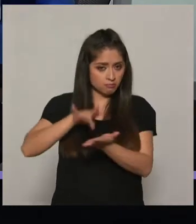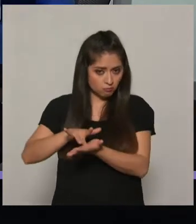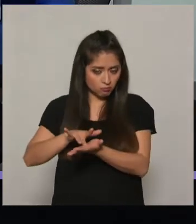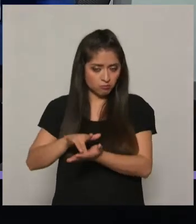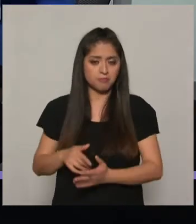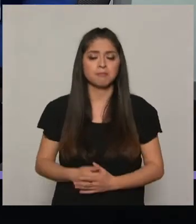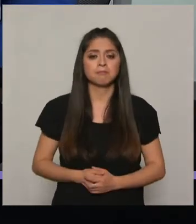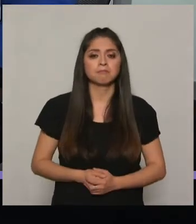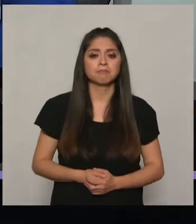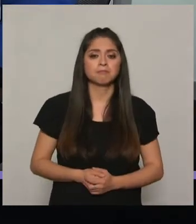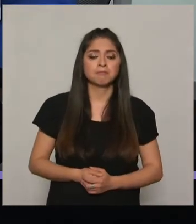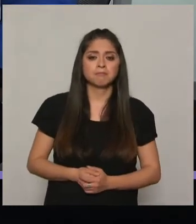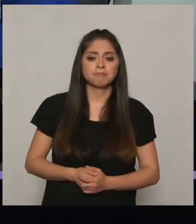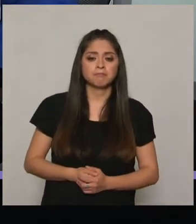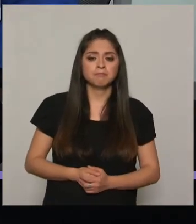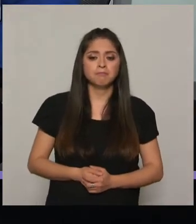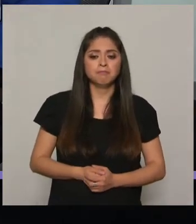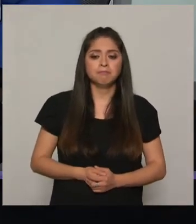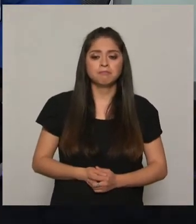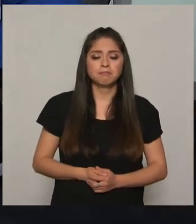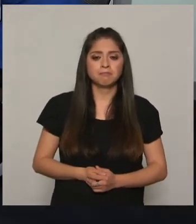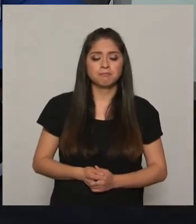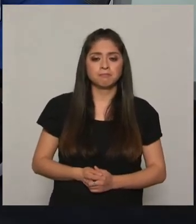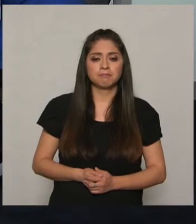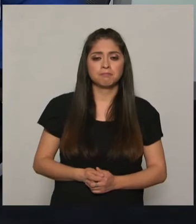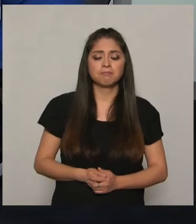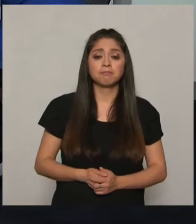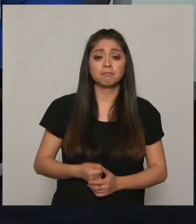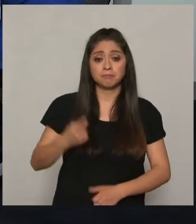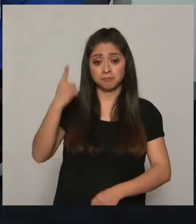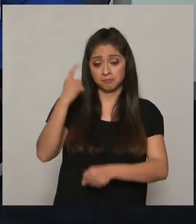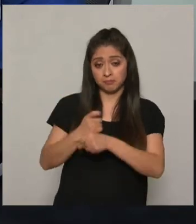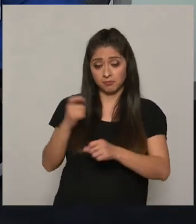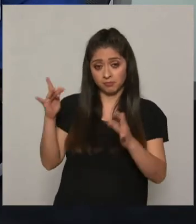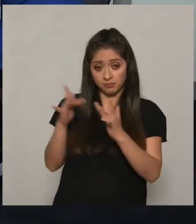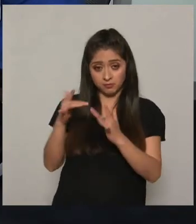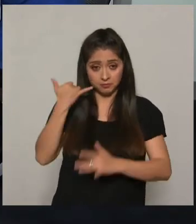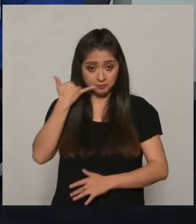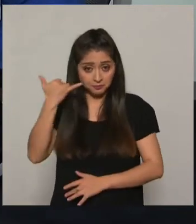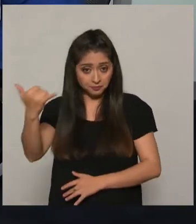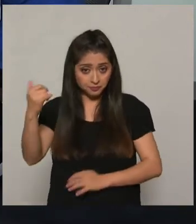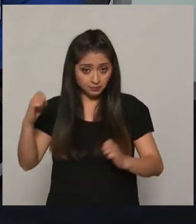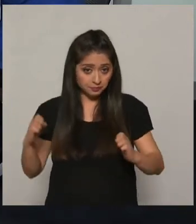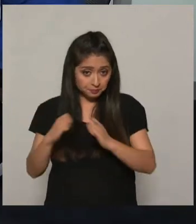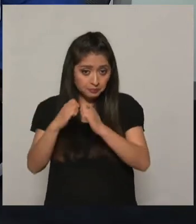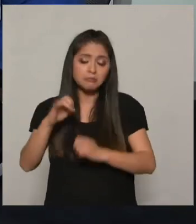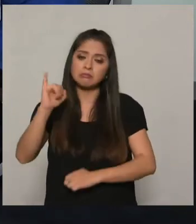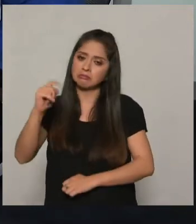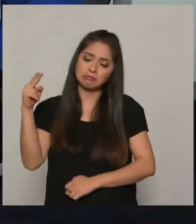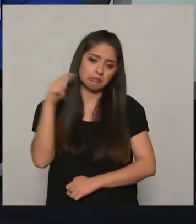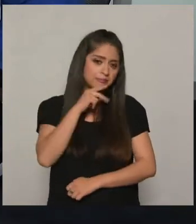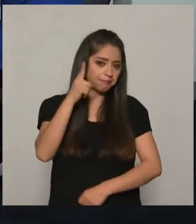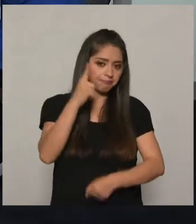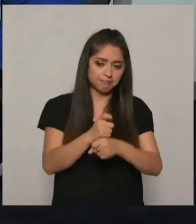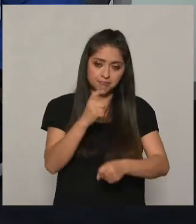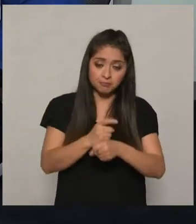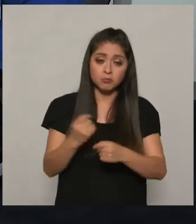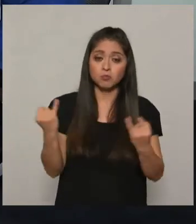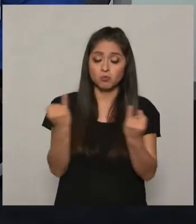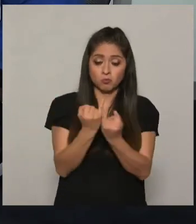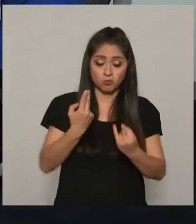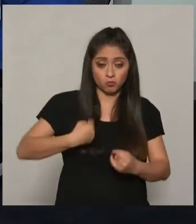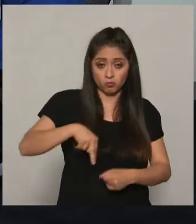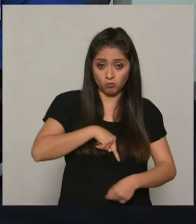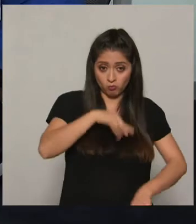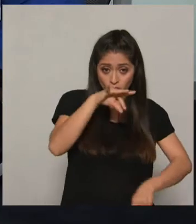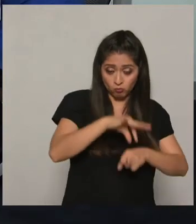Esta Totalmente, cuestión absolutamente. que comentaba de primero llamo a los servicios de atención, perfecto, eso es lo primero que se tiene que hacer, y hasta nosotros como médicos atendiendo una